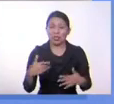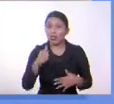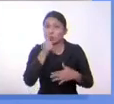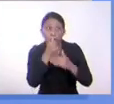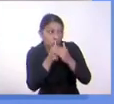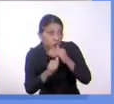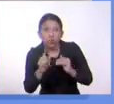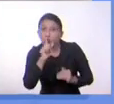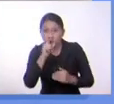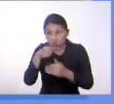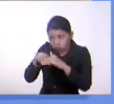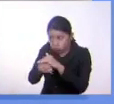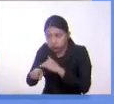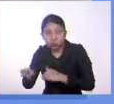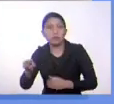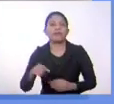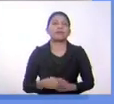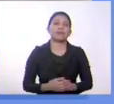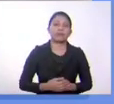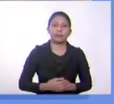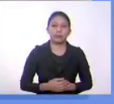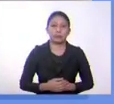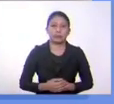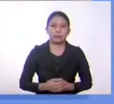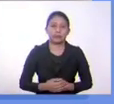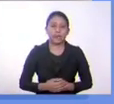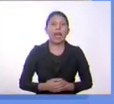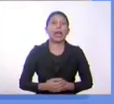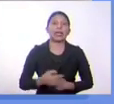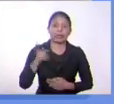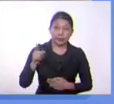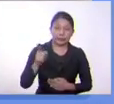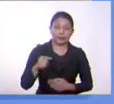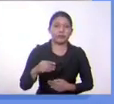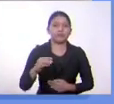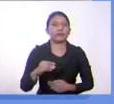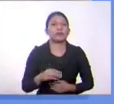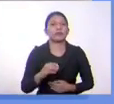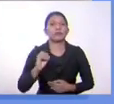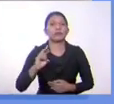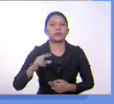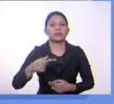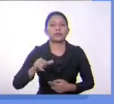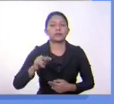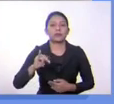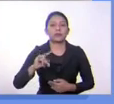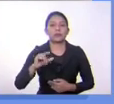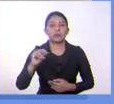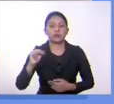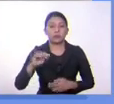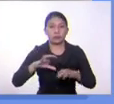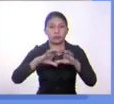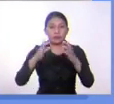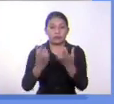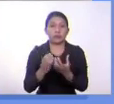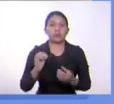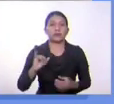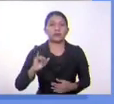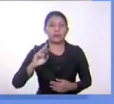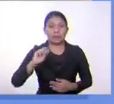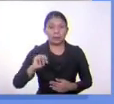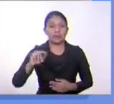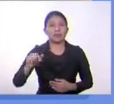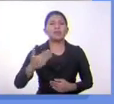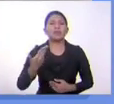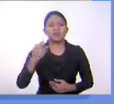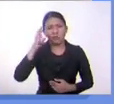y residencia en el país de destino. La Organización Internacional para las Migraciones, OIM, define a la